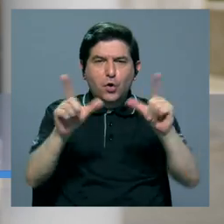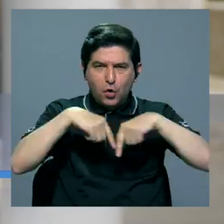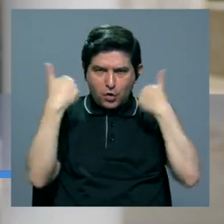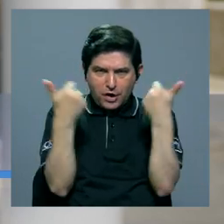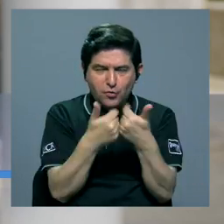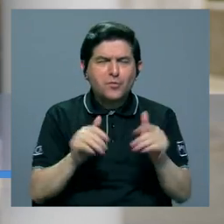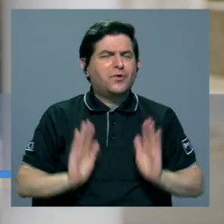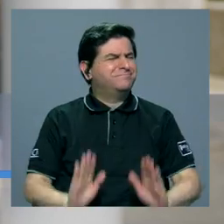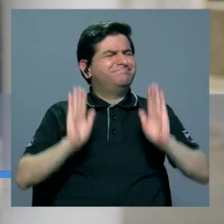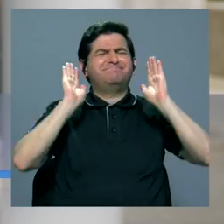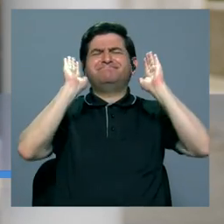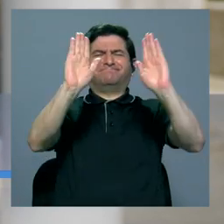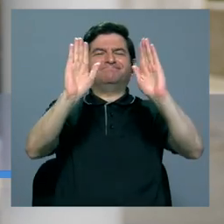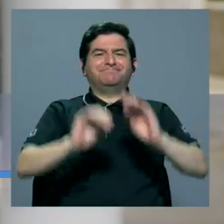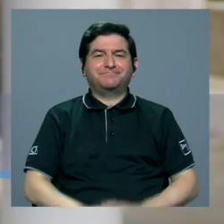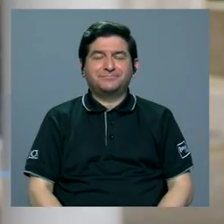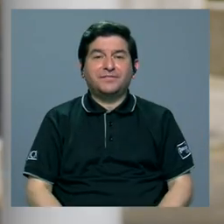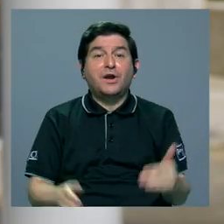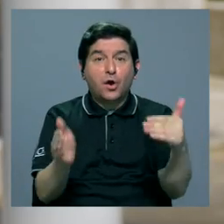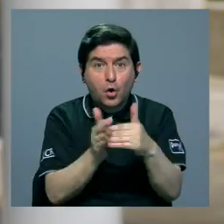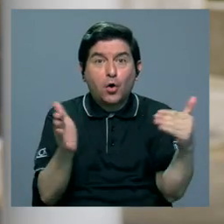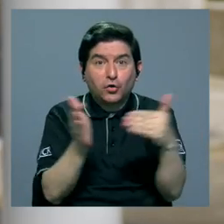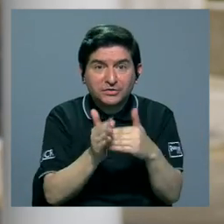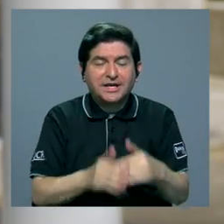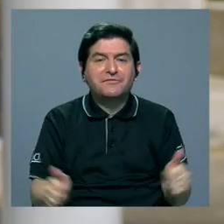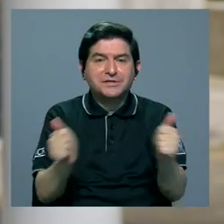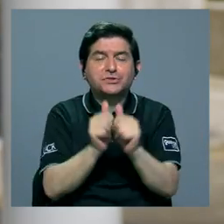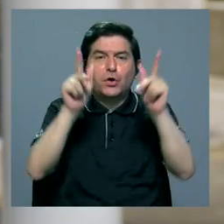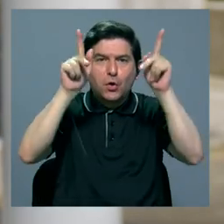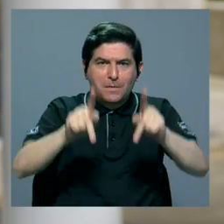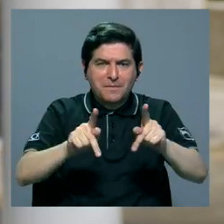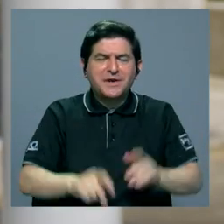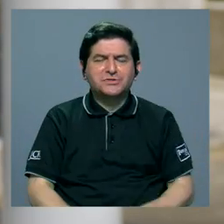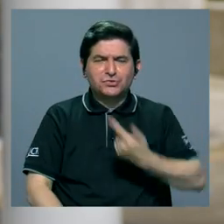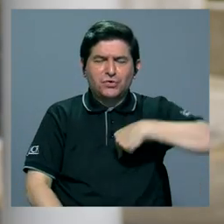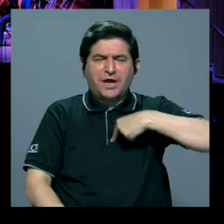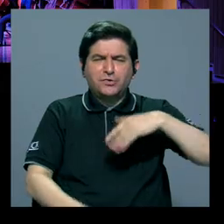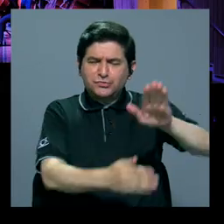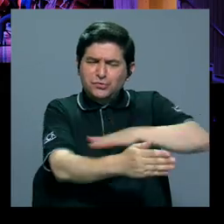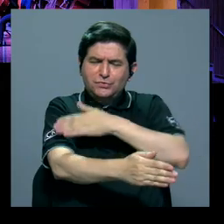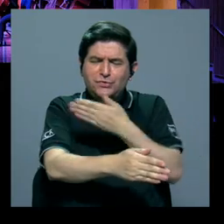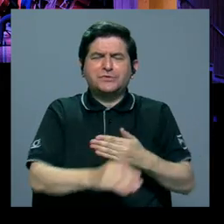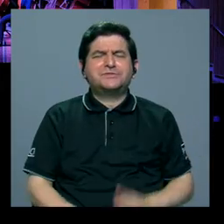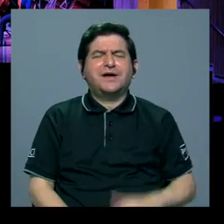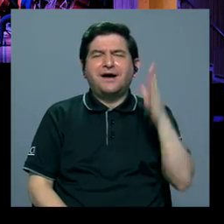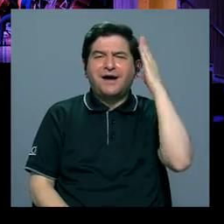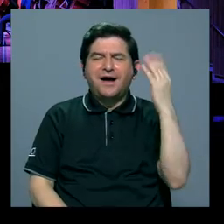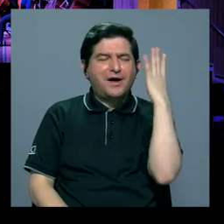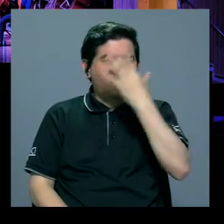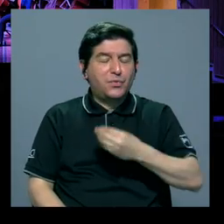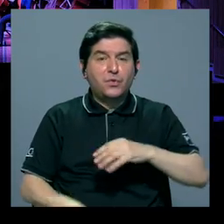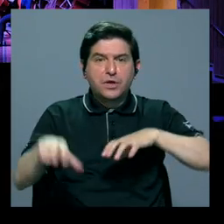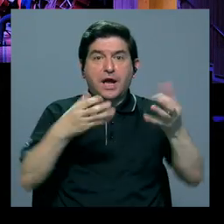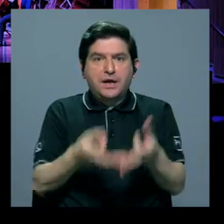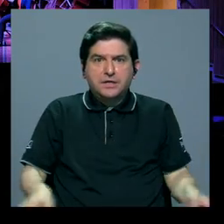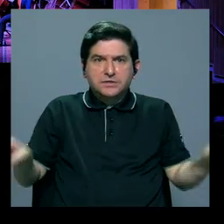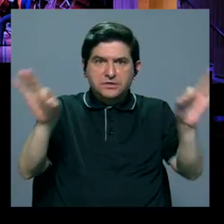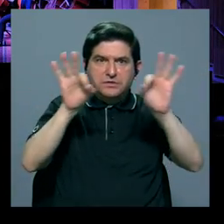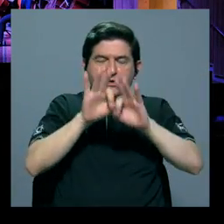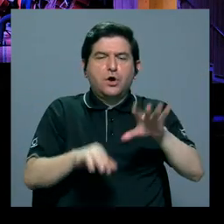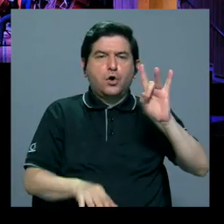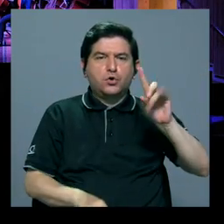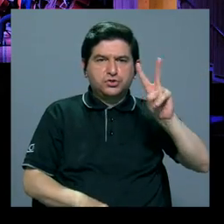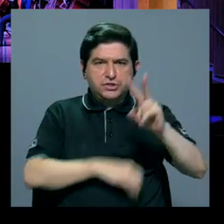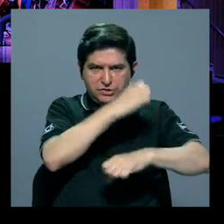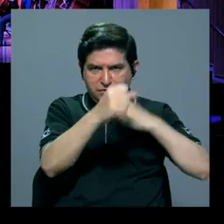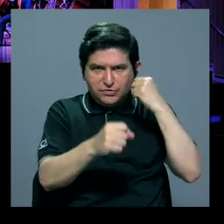energía que hay con la orquesta y el público es maravillosa. Entonces, regresar a tocar con público ha sido una experiencia muy linda y sobre todo un evento tan